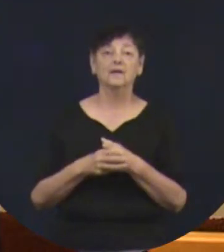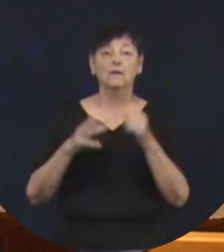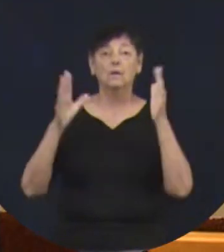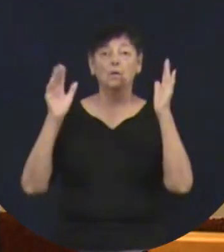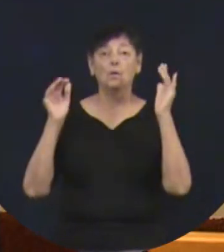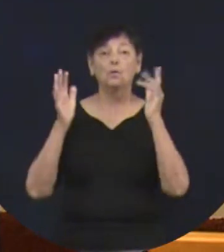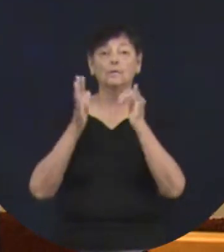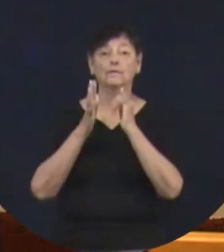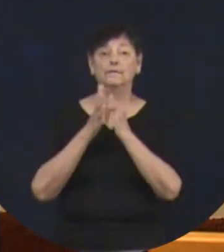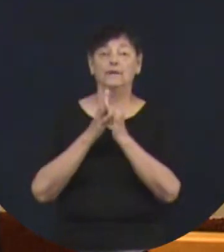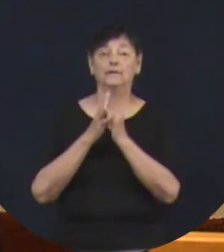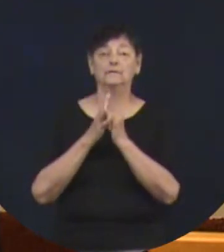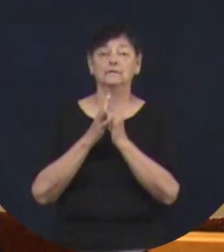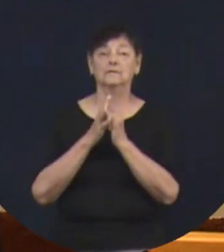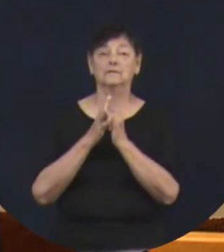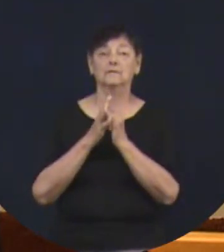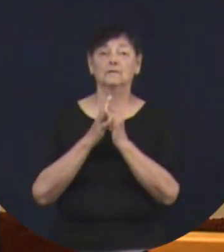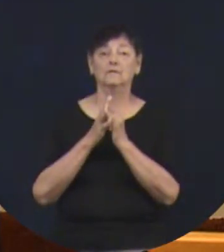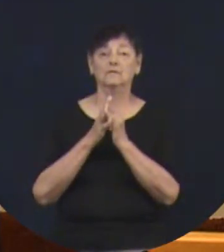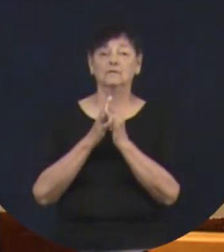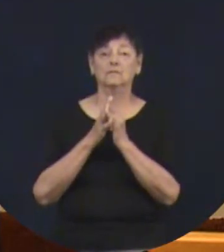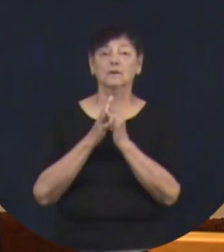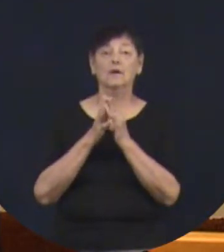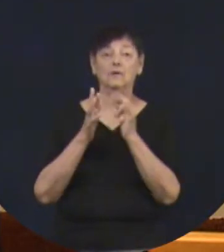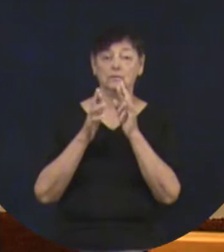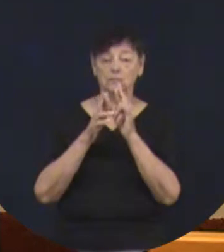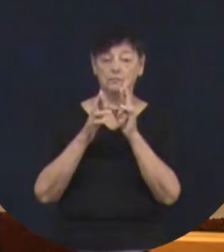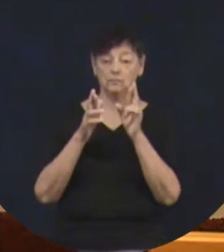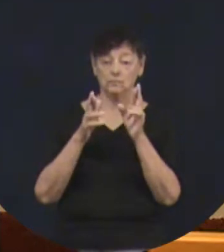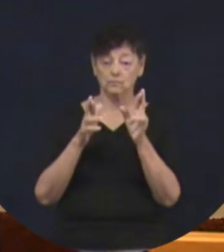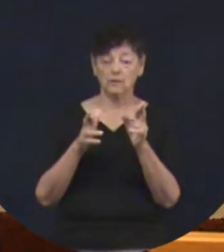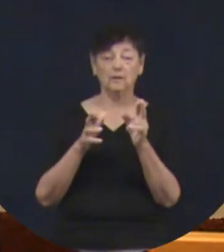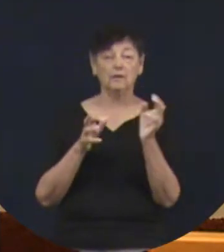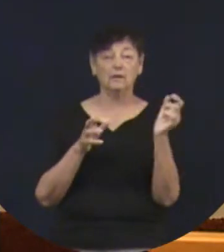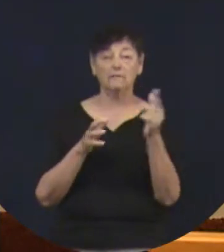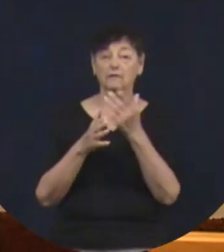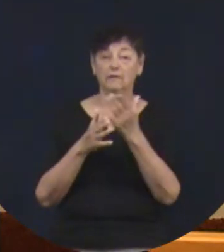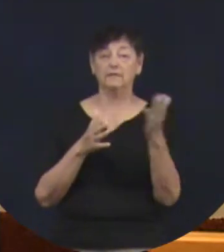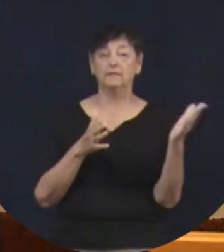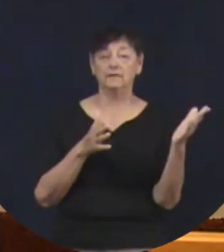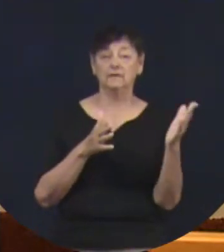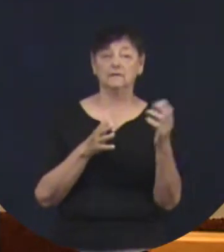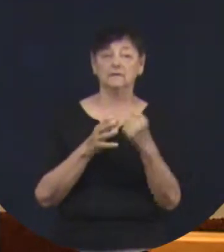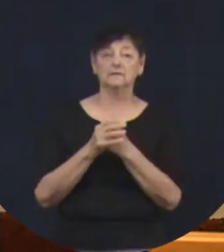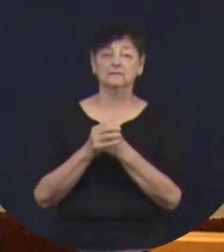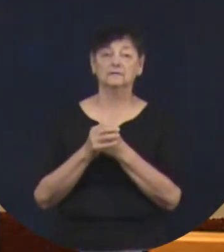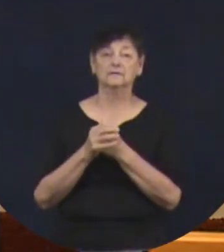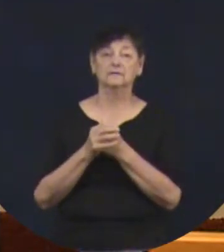Ojalá que somos desechados de todas las cosas,